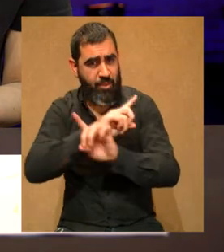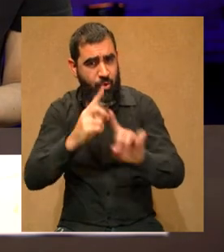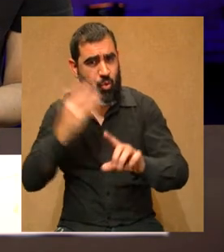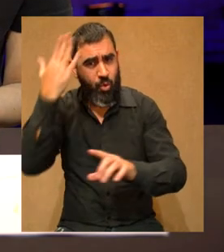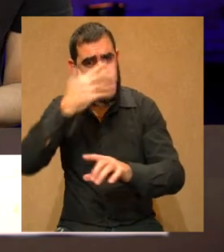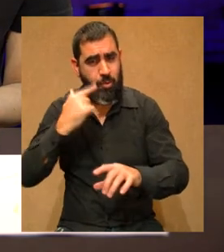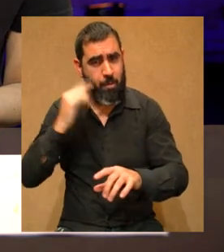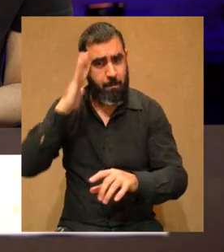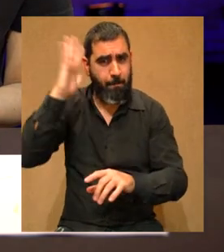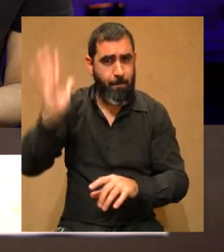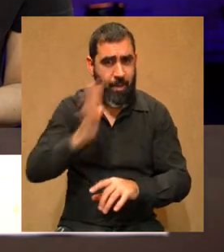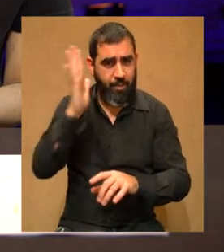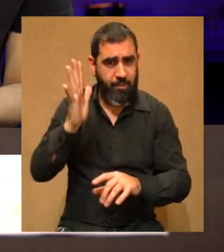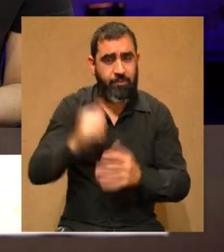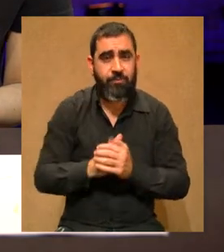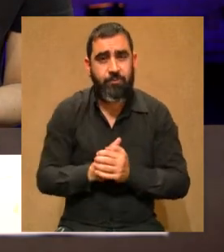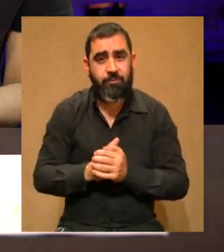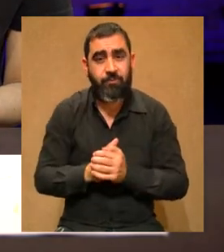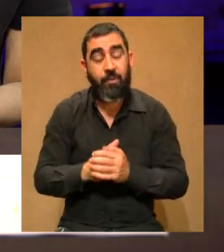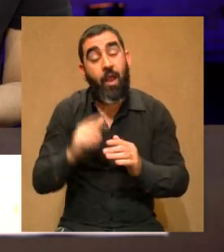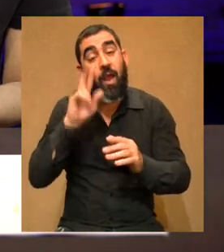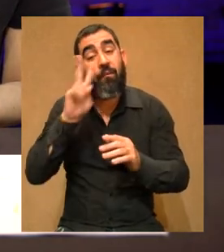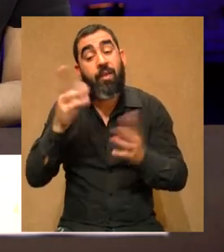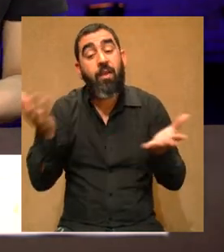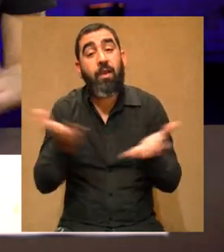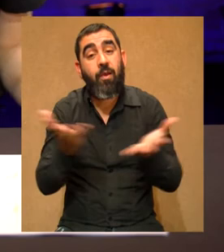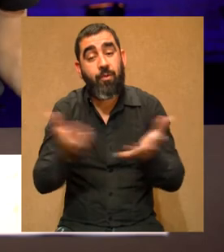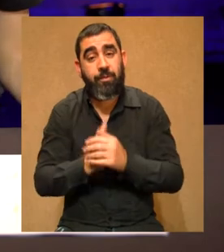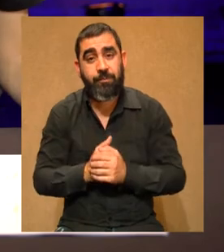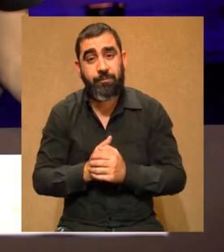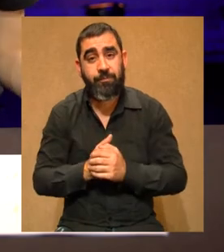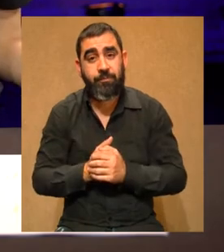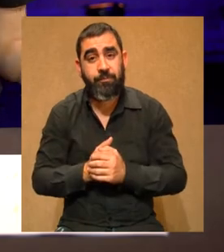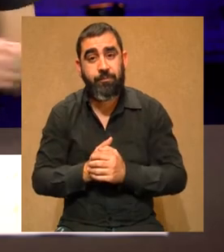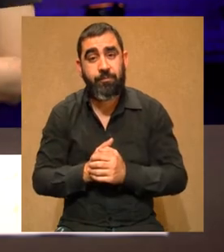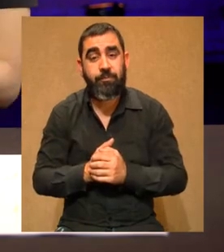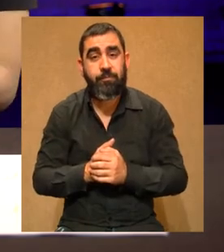es tan negra como yo me parecía muy fría vamos a darlo ahora